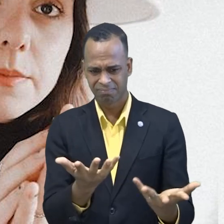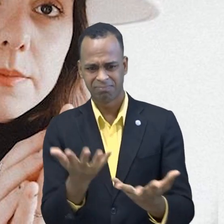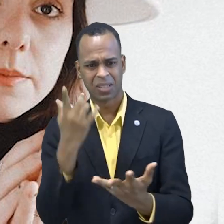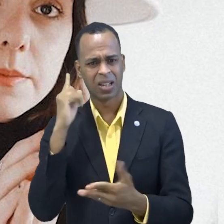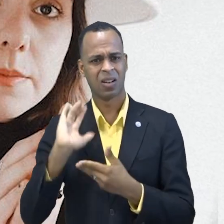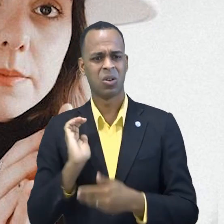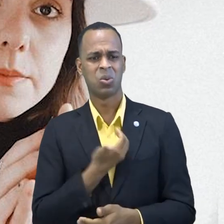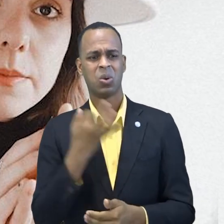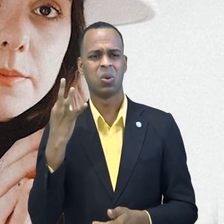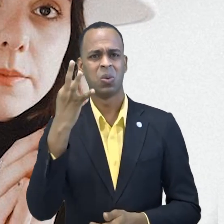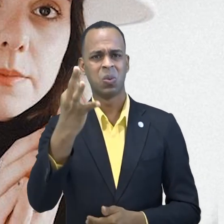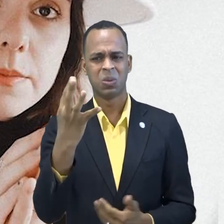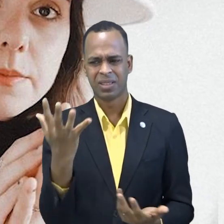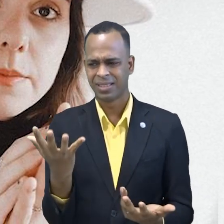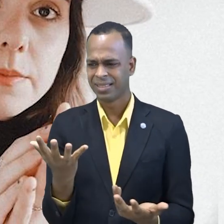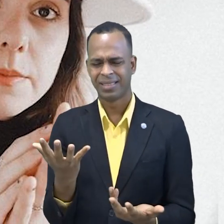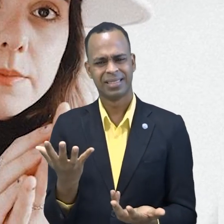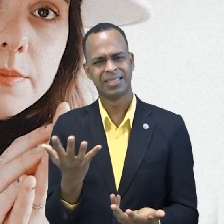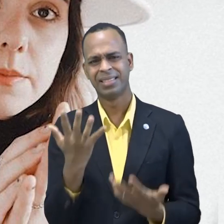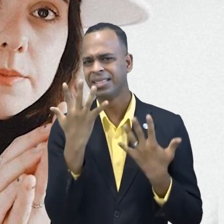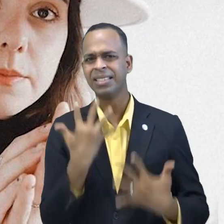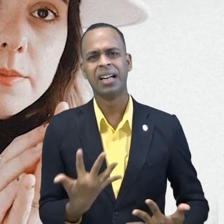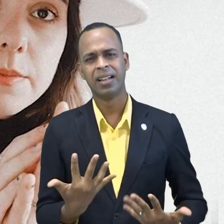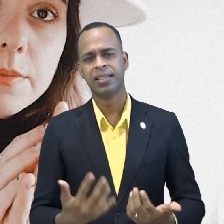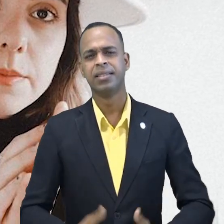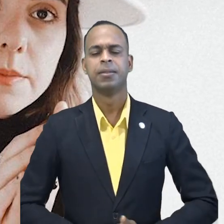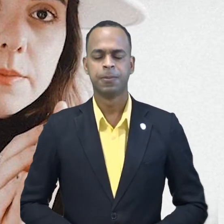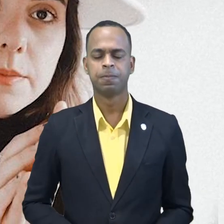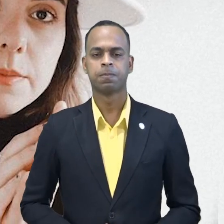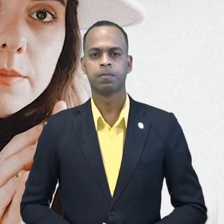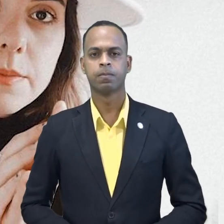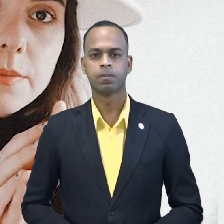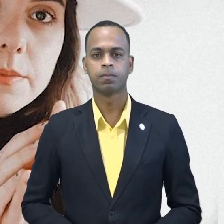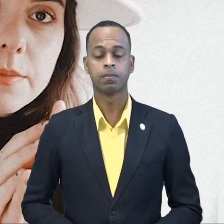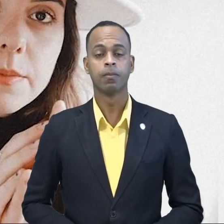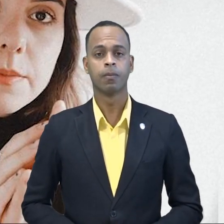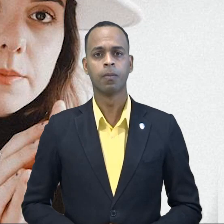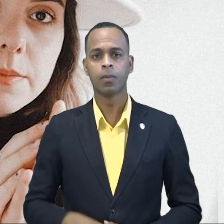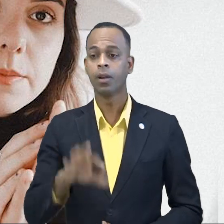país para tomar decisiones en cuanto al futuro del arte.